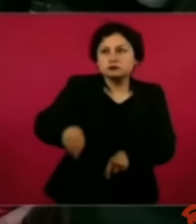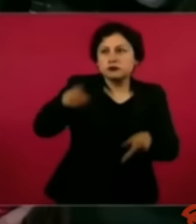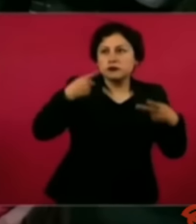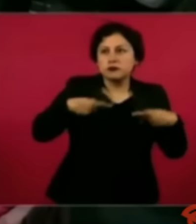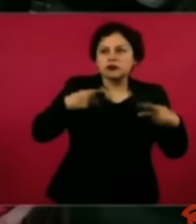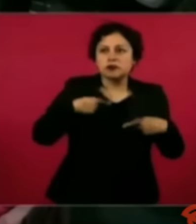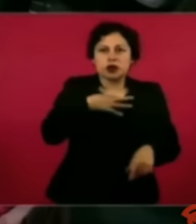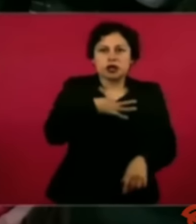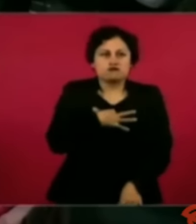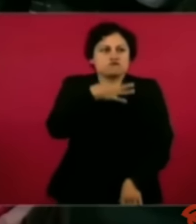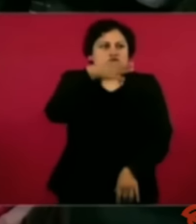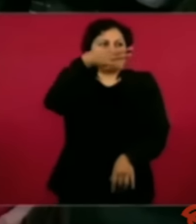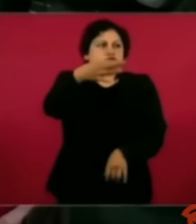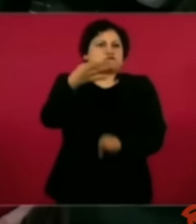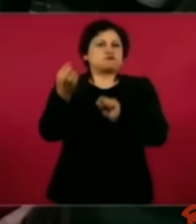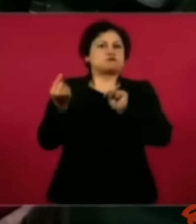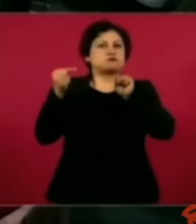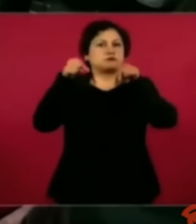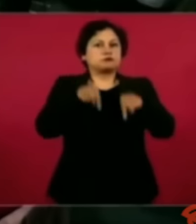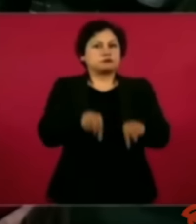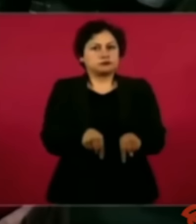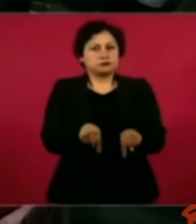y con lo que nos dejaron